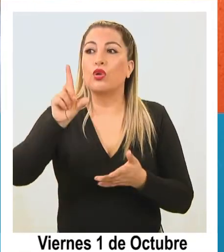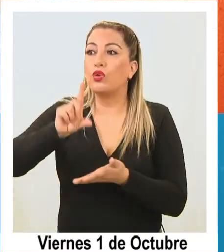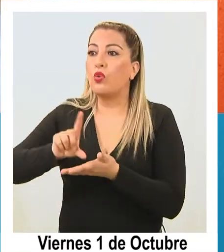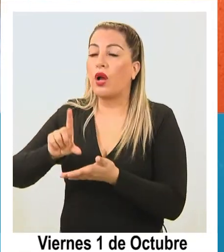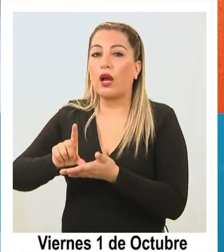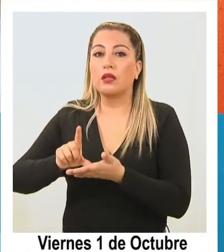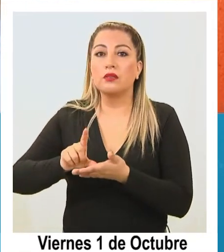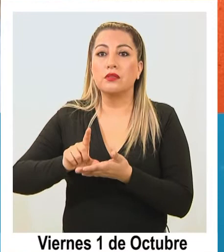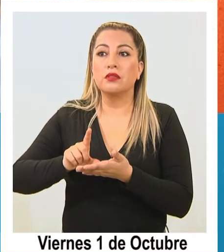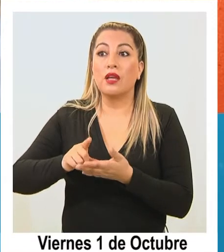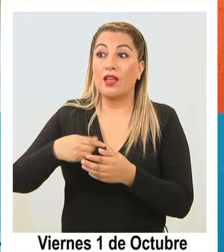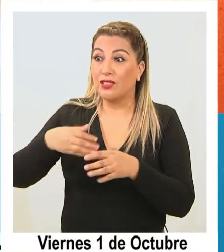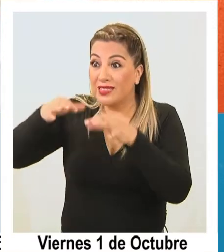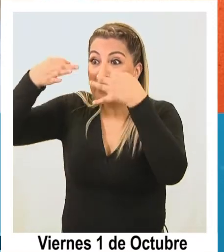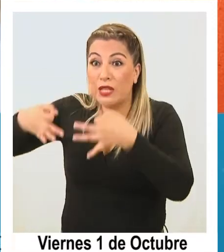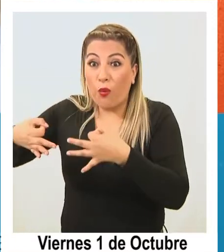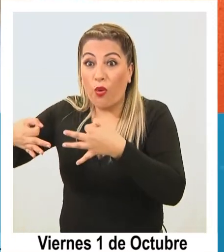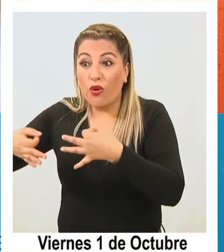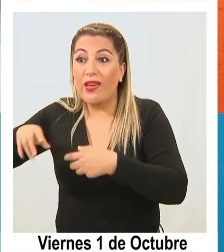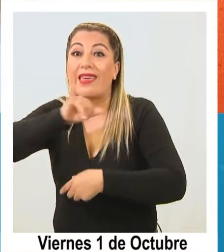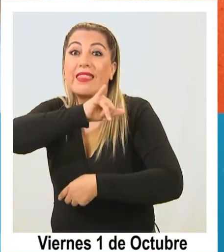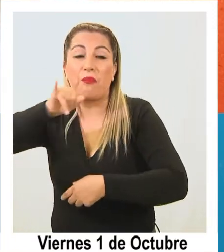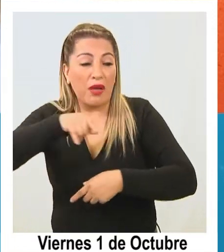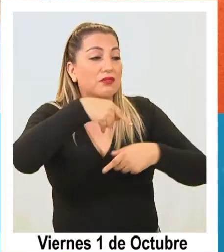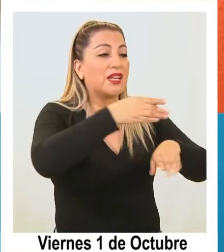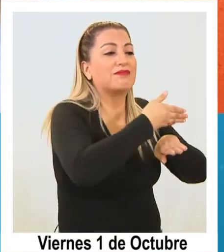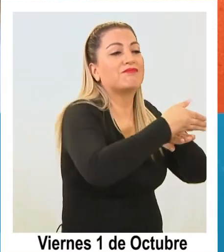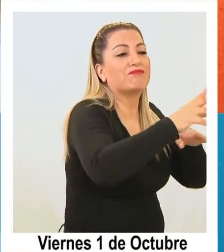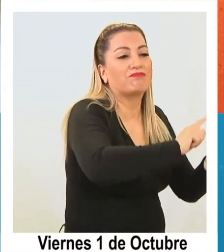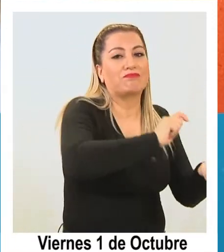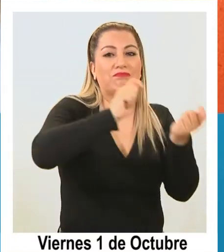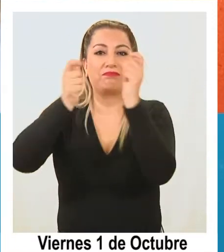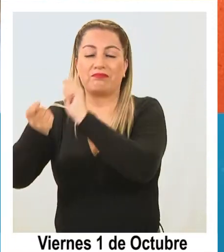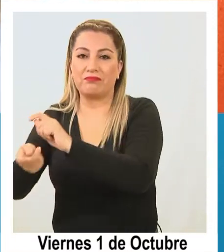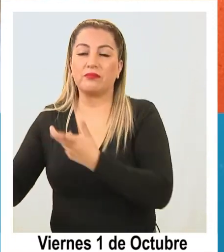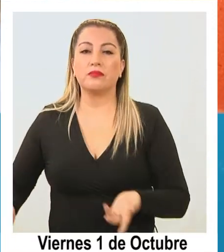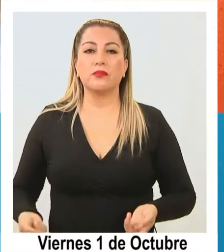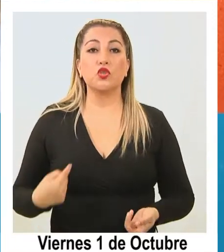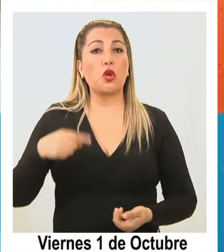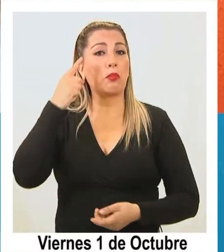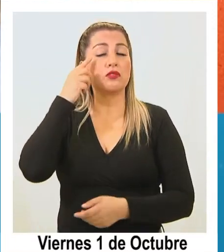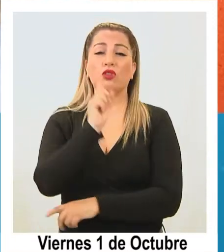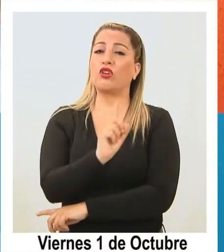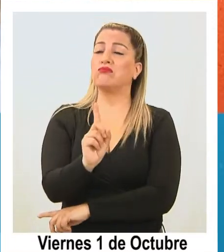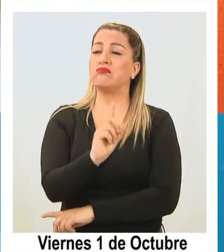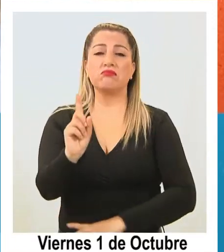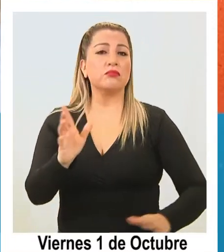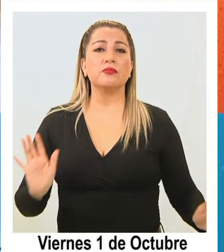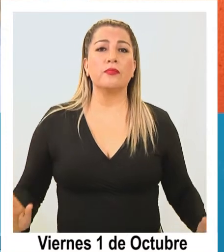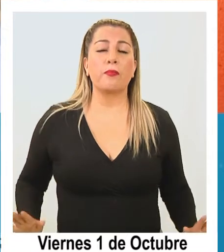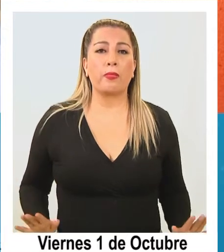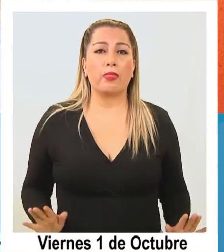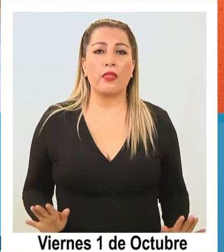luego desalojarlas para llevarlas a ese lugar? No, yo considero que no, dado